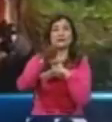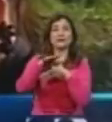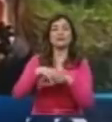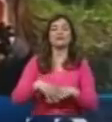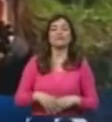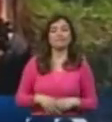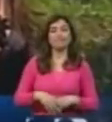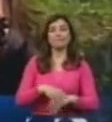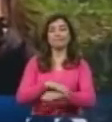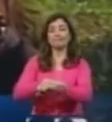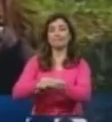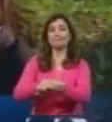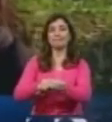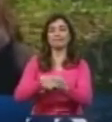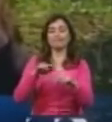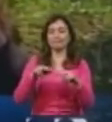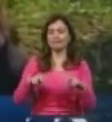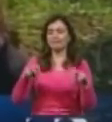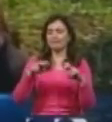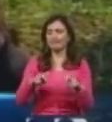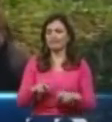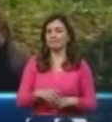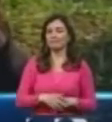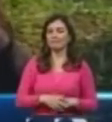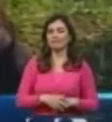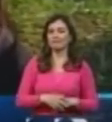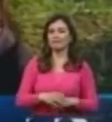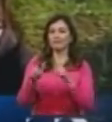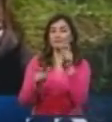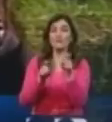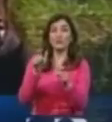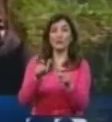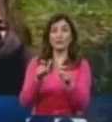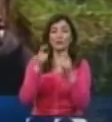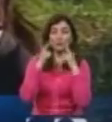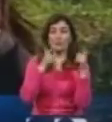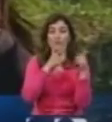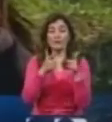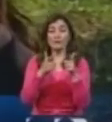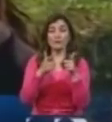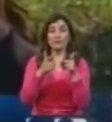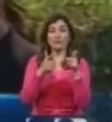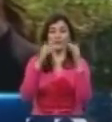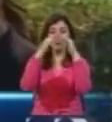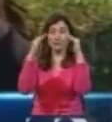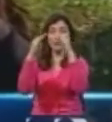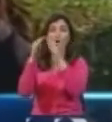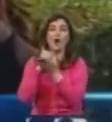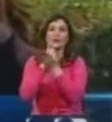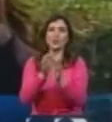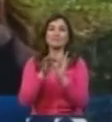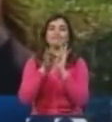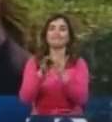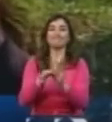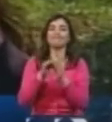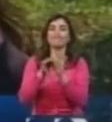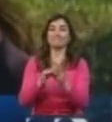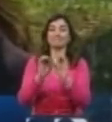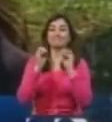privada. Producto de las investigaciones se ha podido determinar que las personas que se encontraban bajo custodia de la urbanización colaboraban también